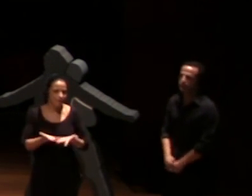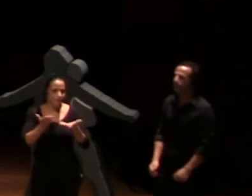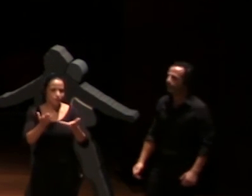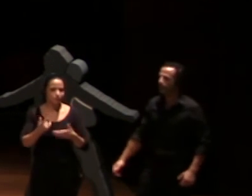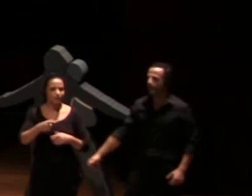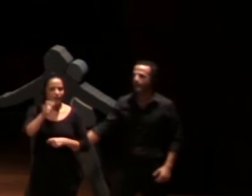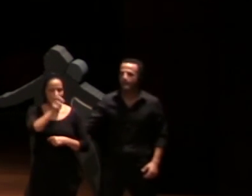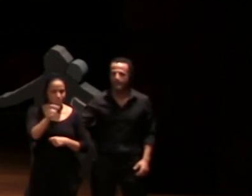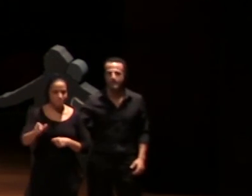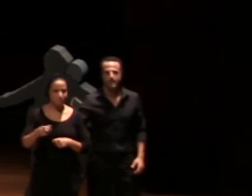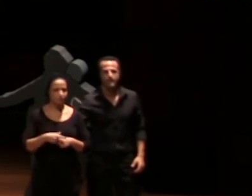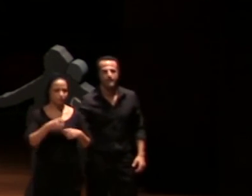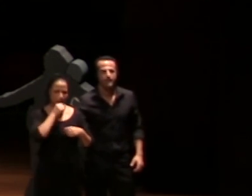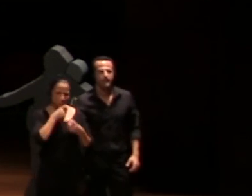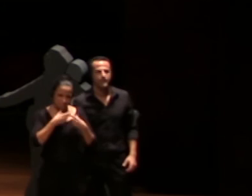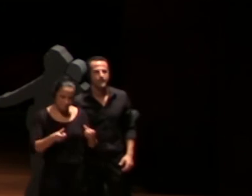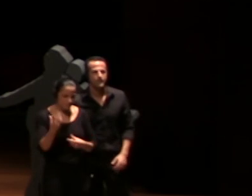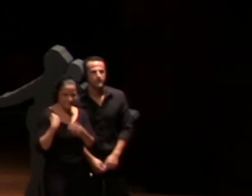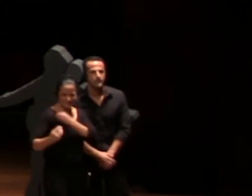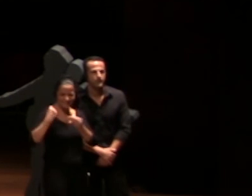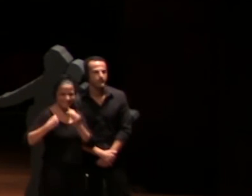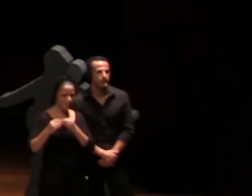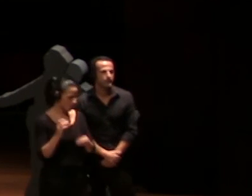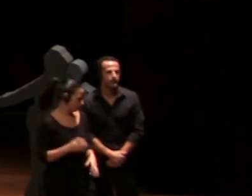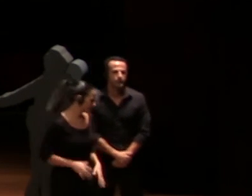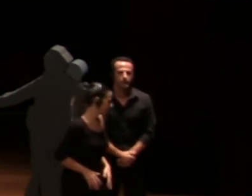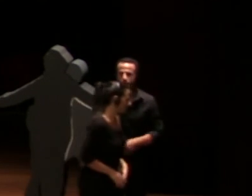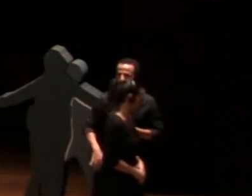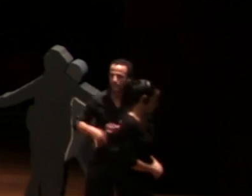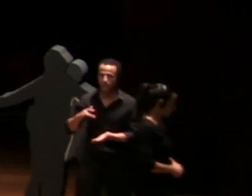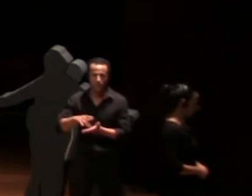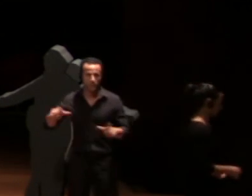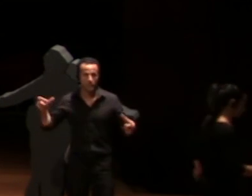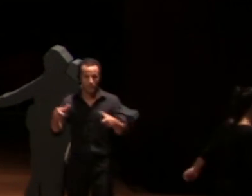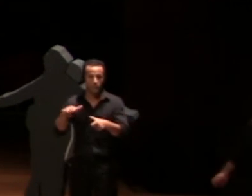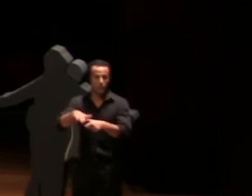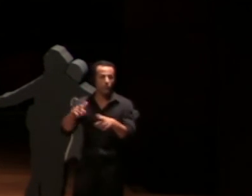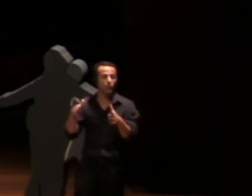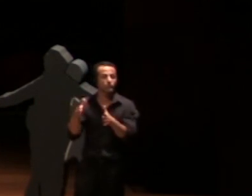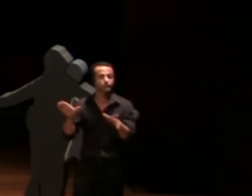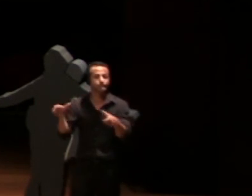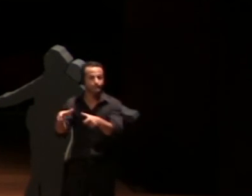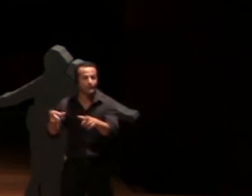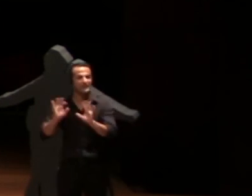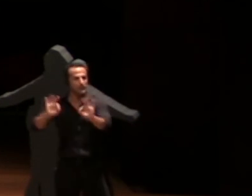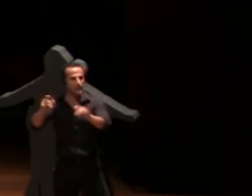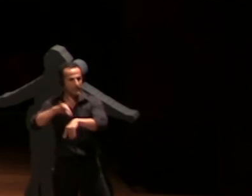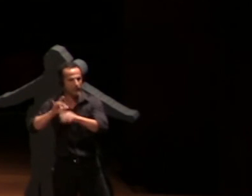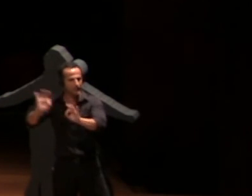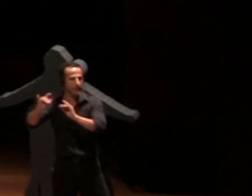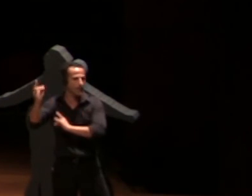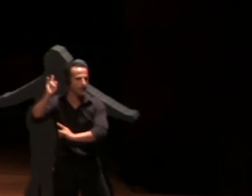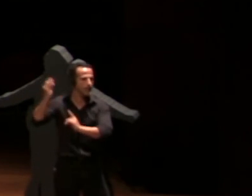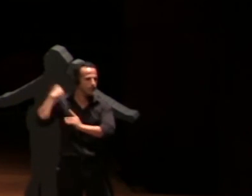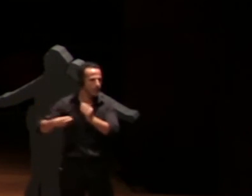geriatras, psiquiatras y son los propios especialistas en grandes estudios epidemiológicos los que nos están llamando porque ya los